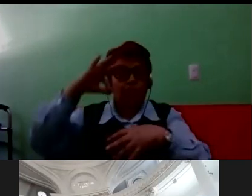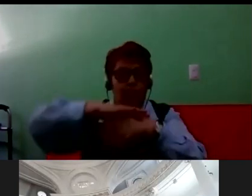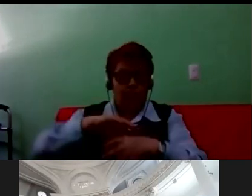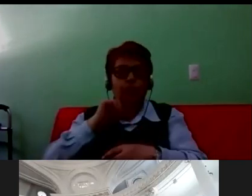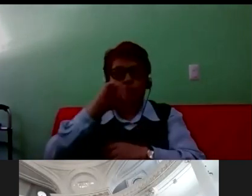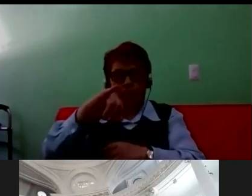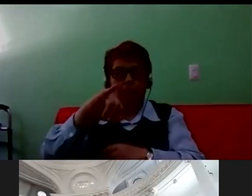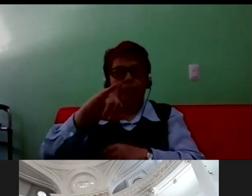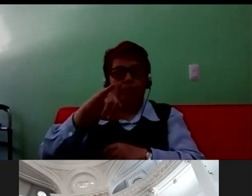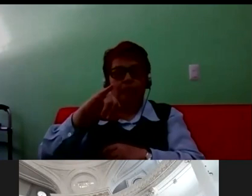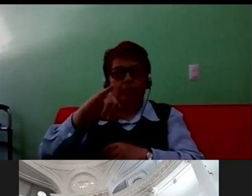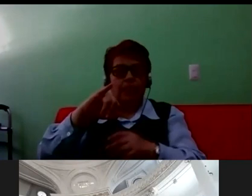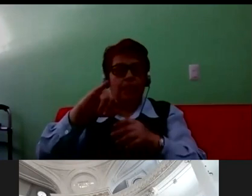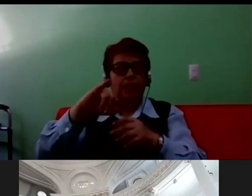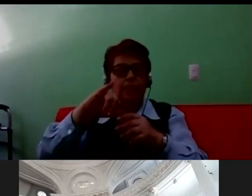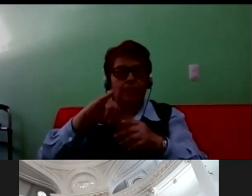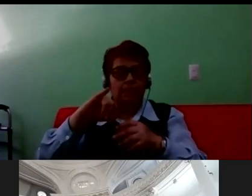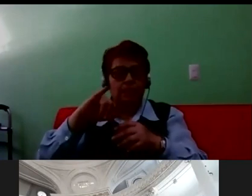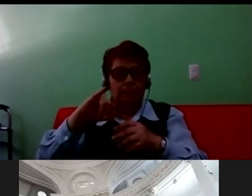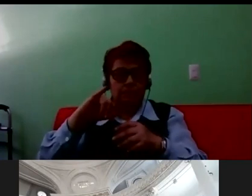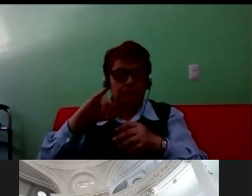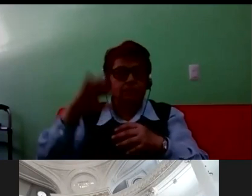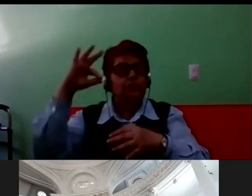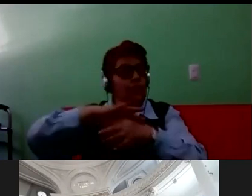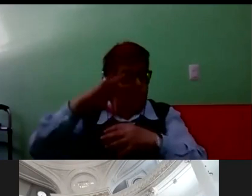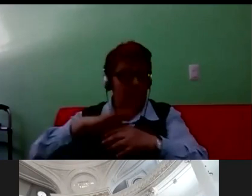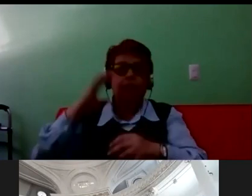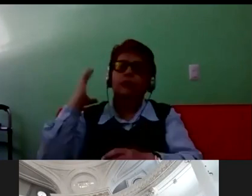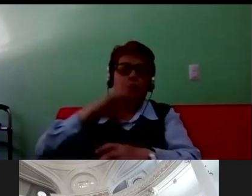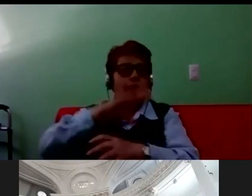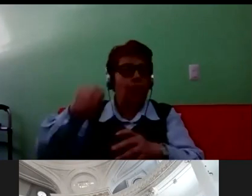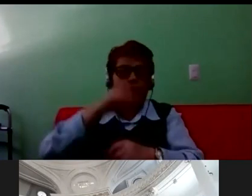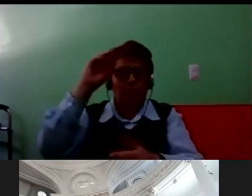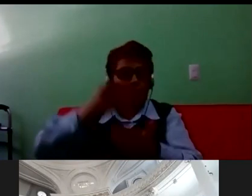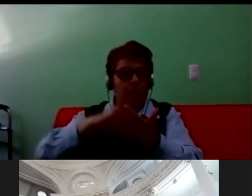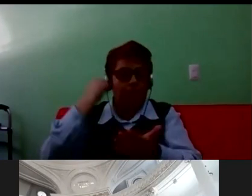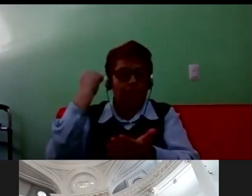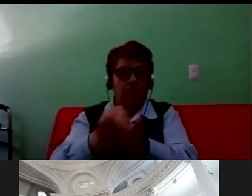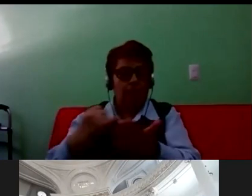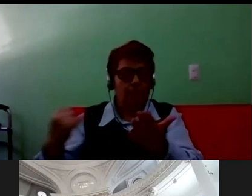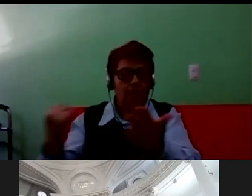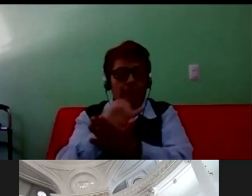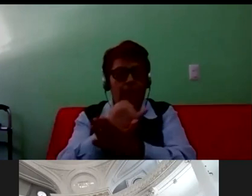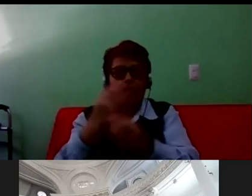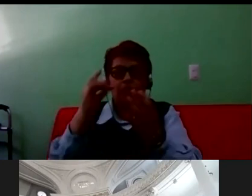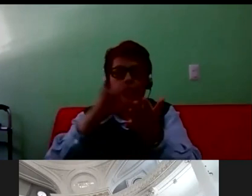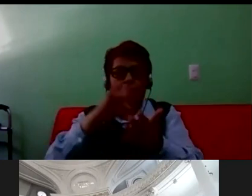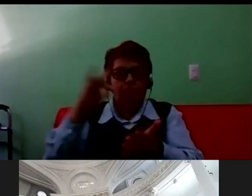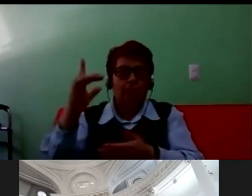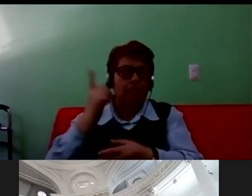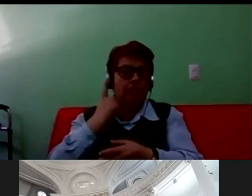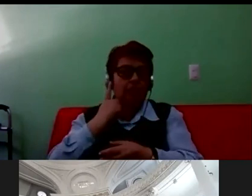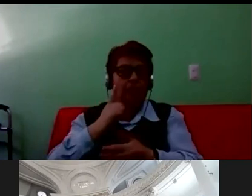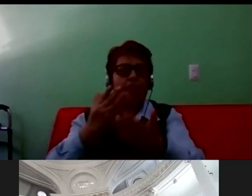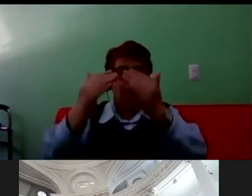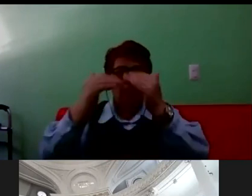favor, que es una votación por unanimidad. Se aprueba el dictamen. Muchas gracias, diputado. A